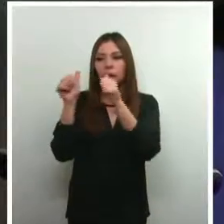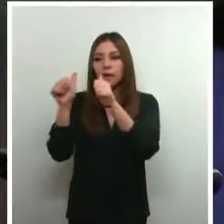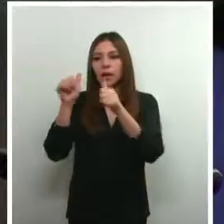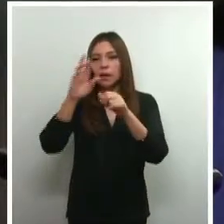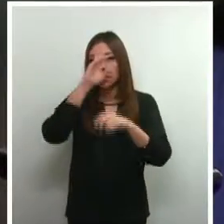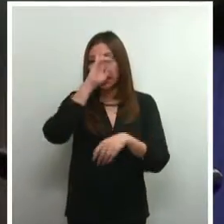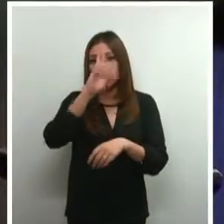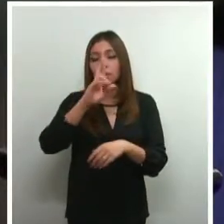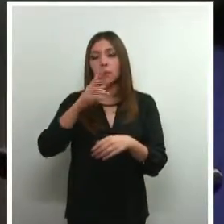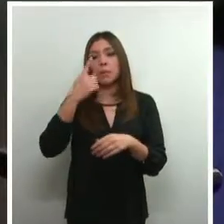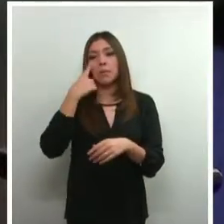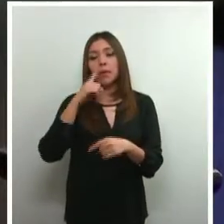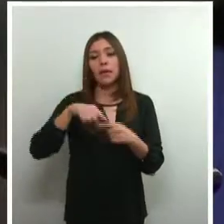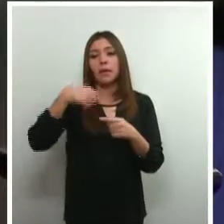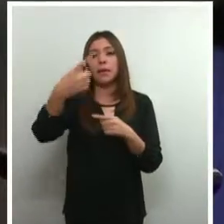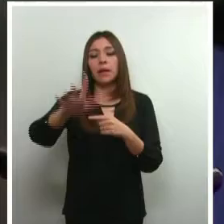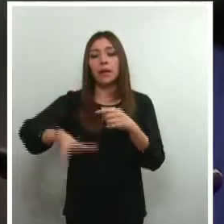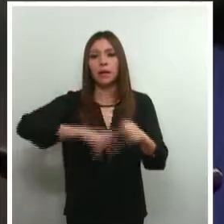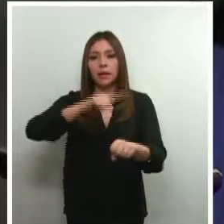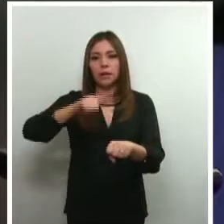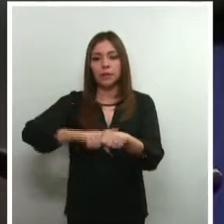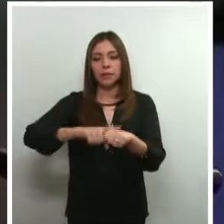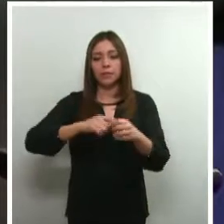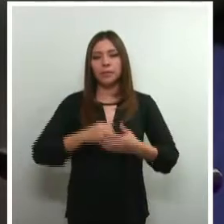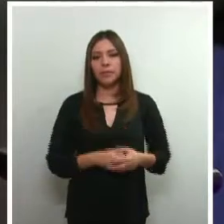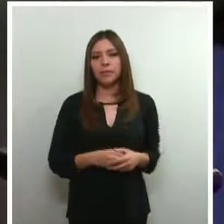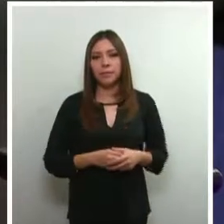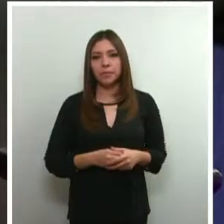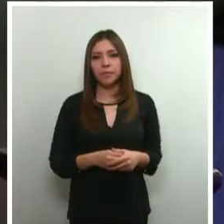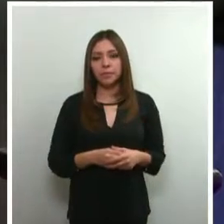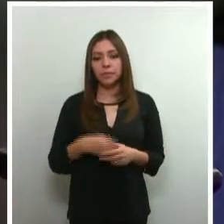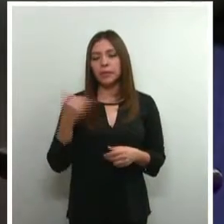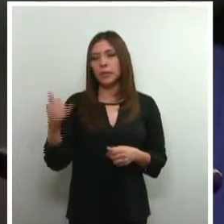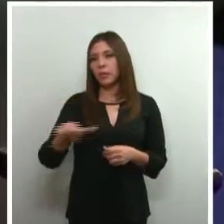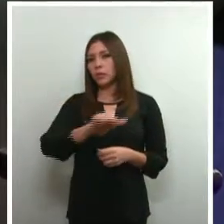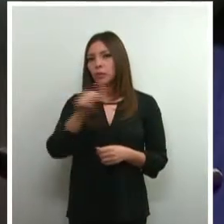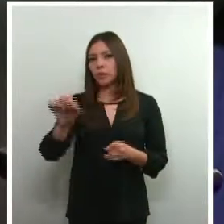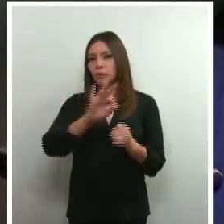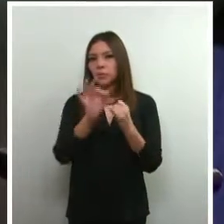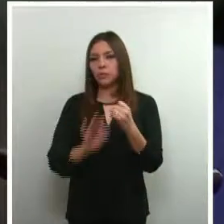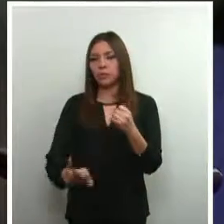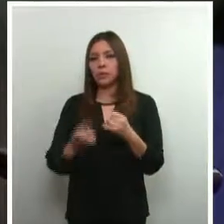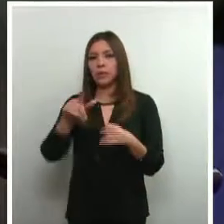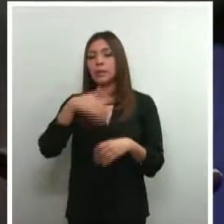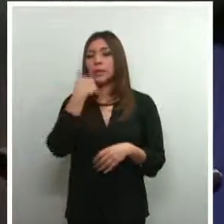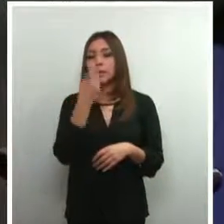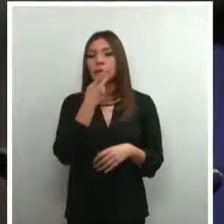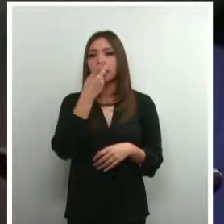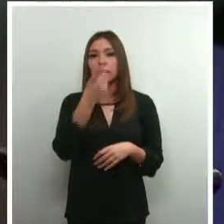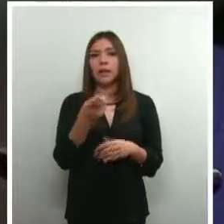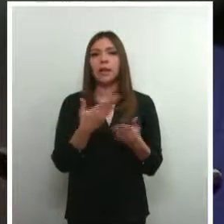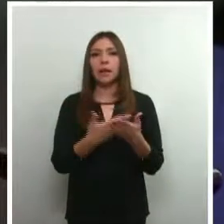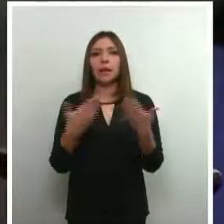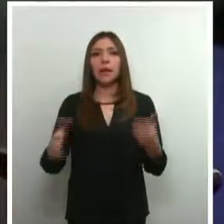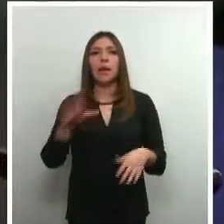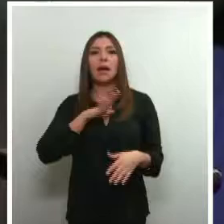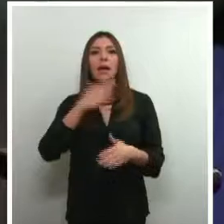animales. El punto final y definitorio, y aquí quiero decir que hay una